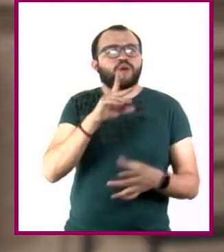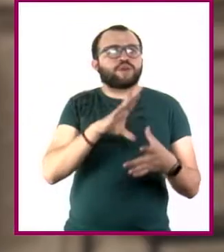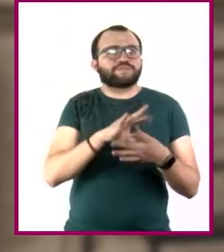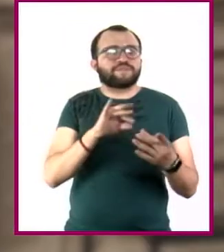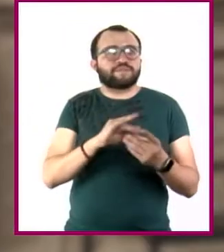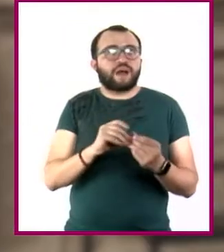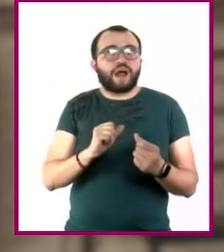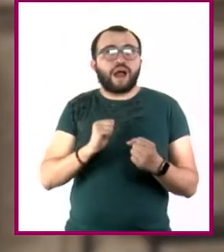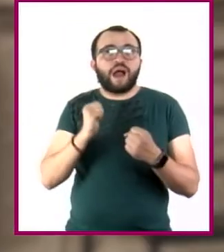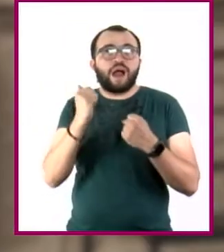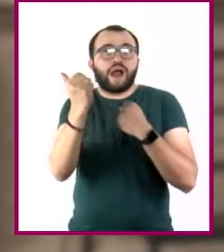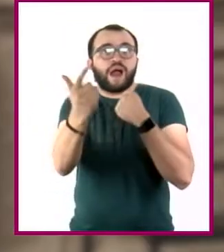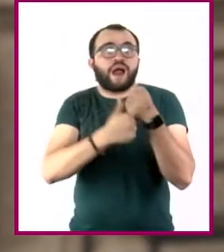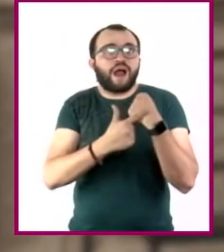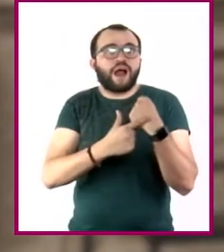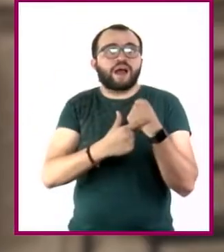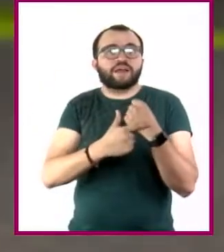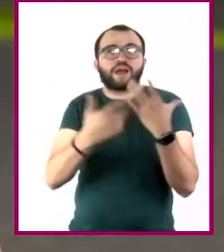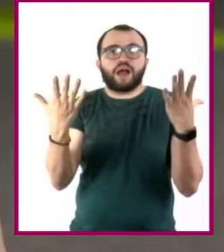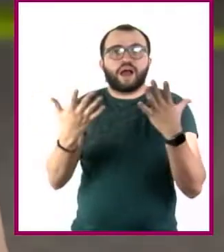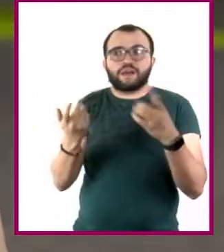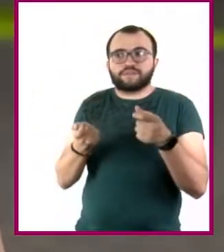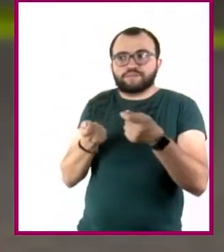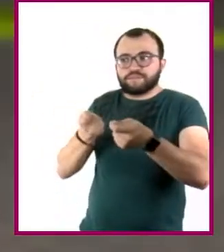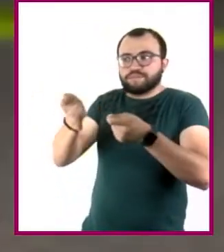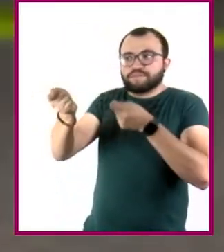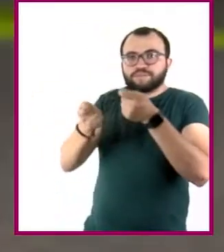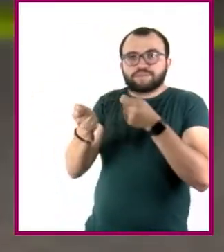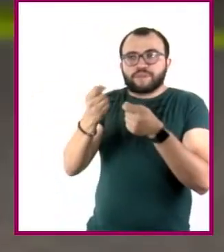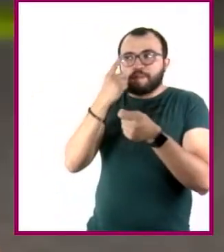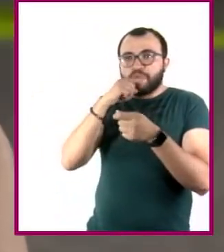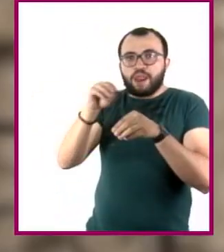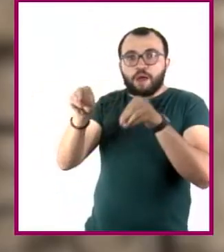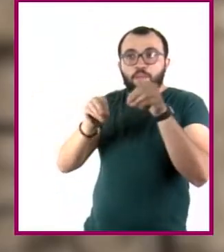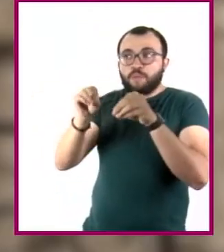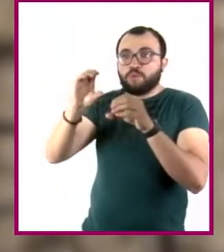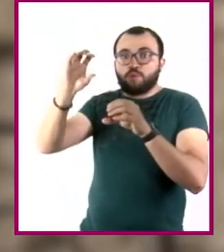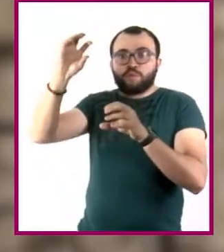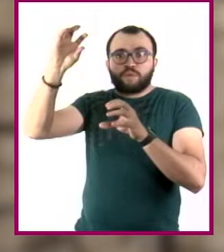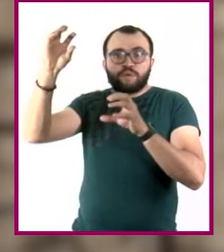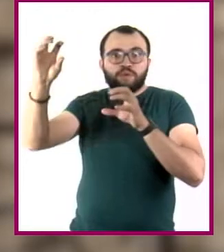más haya dirigido su movimiento para que alcance el fin que le corresponde.